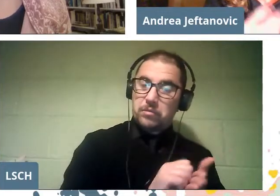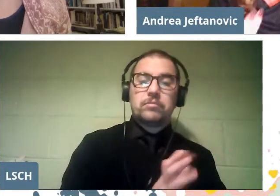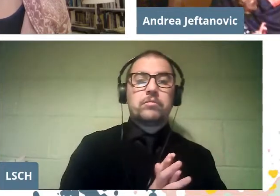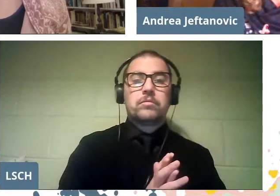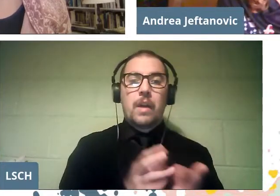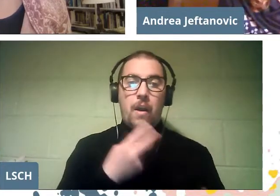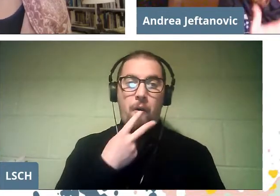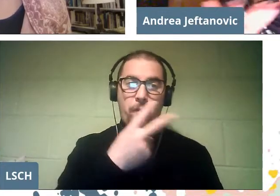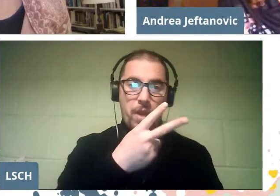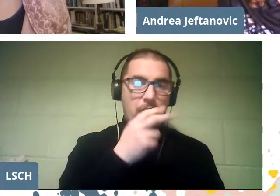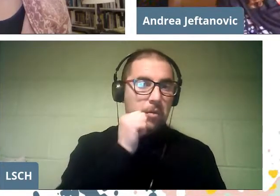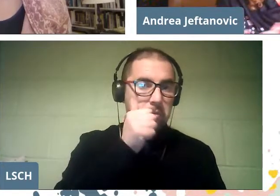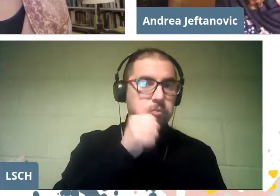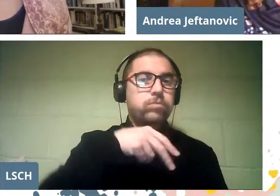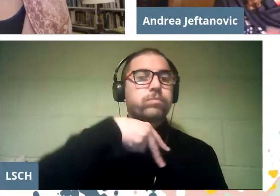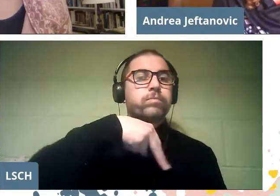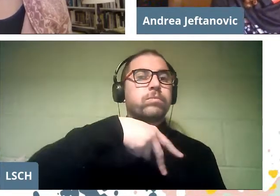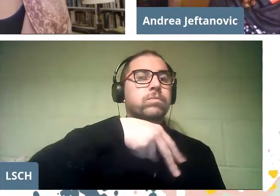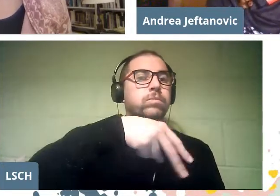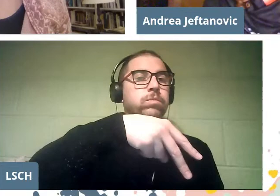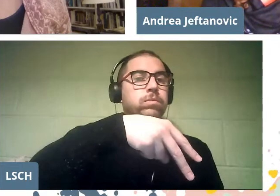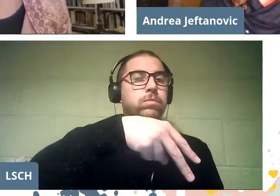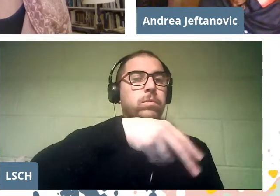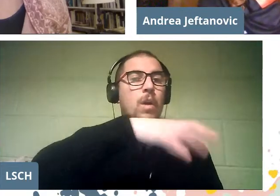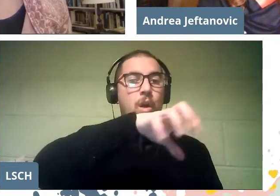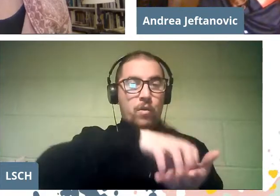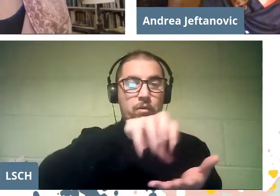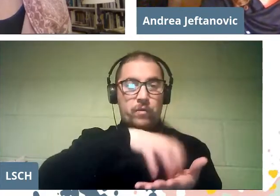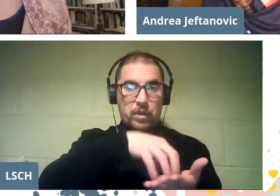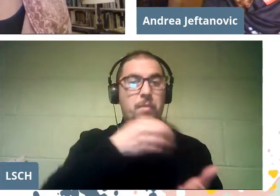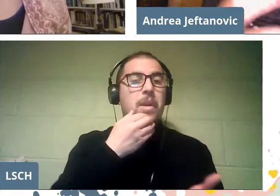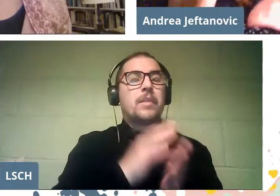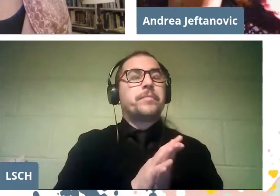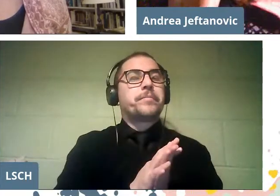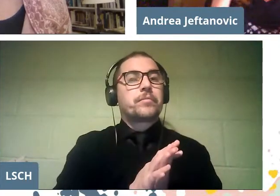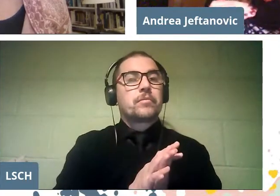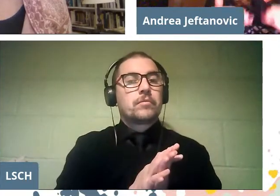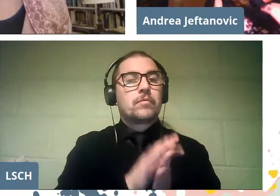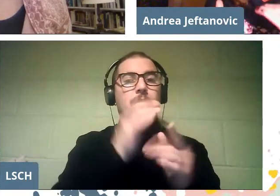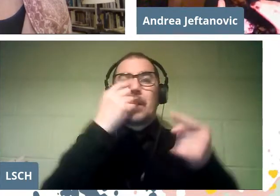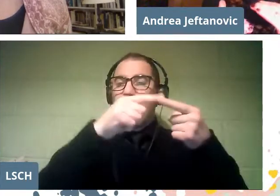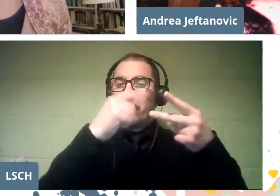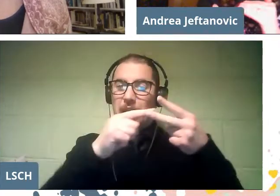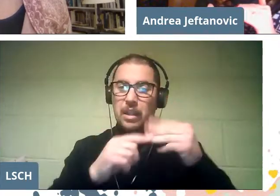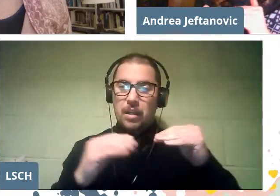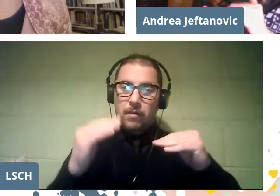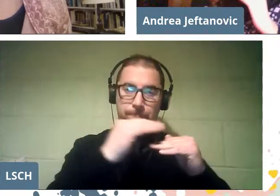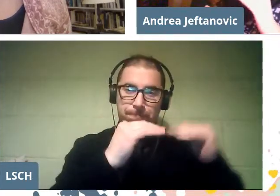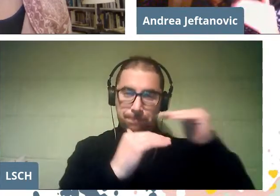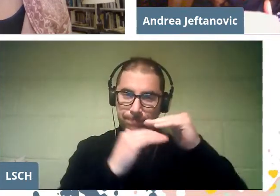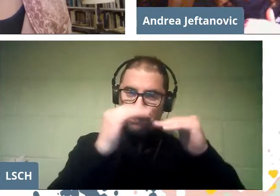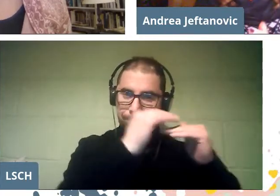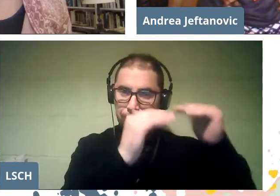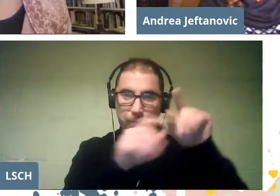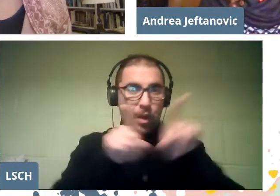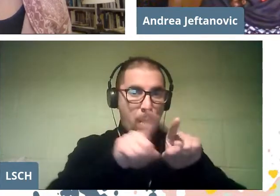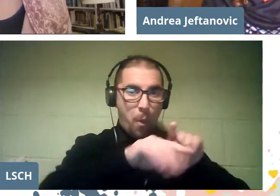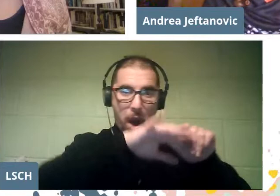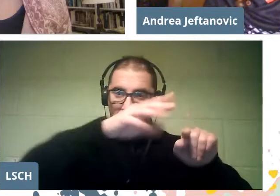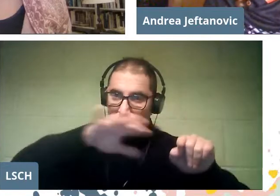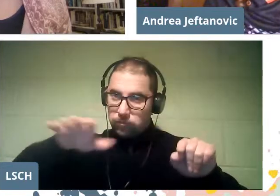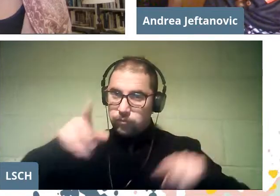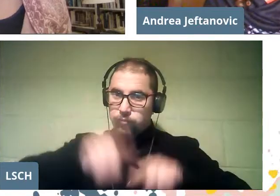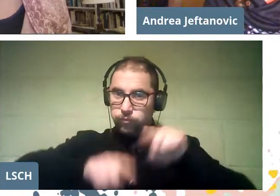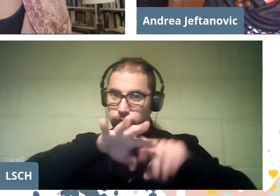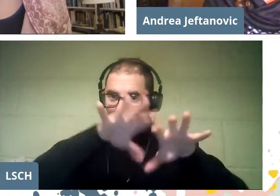Cuando viajo, cuando camino, porque puede ser caminar por el barrio también, ¿verdad? Tiene varias capas geológicas. Así lo me di cuenta